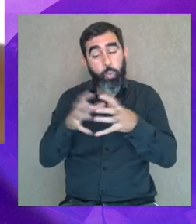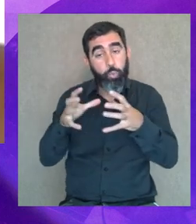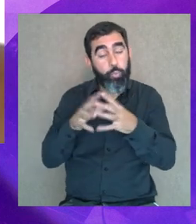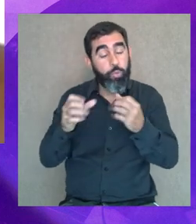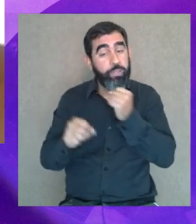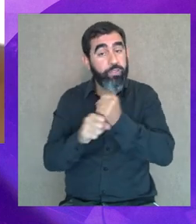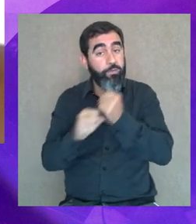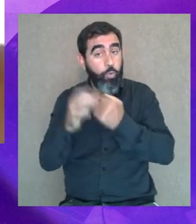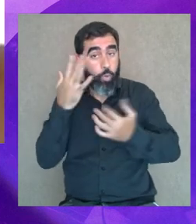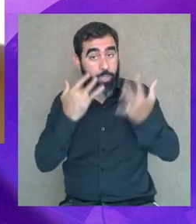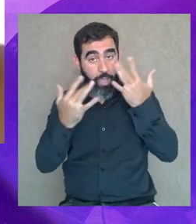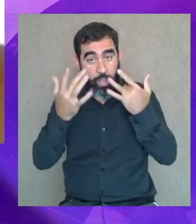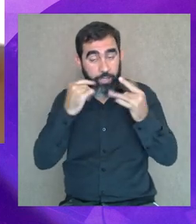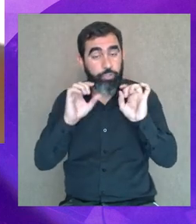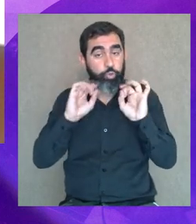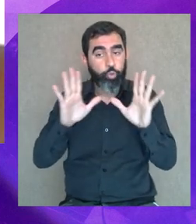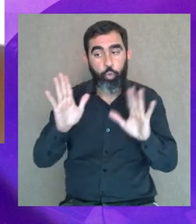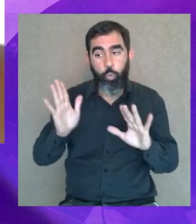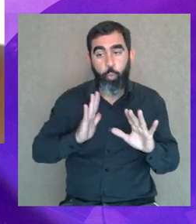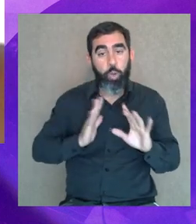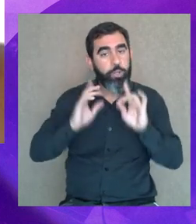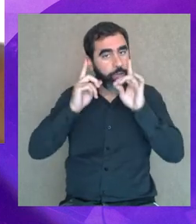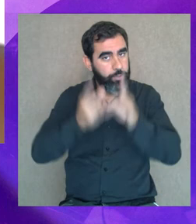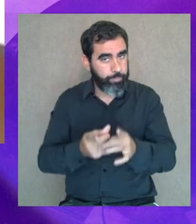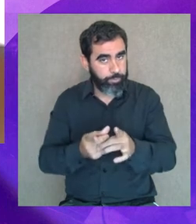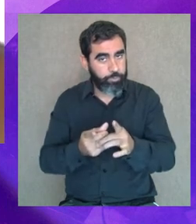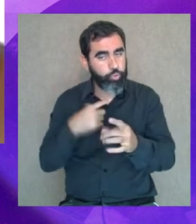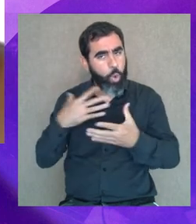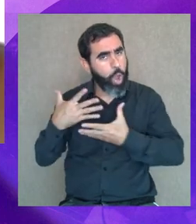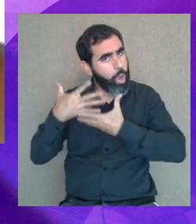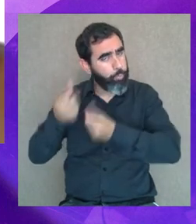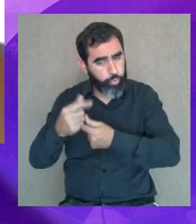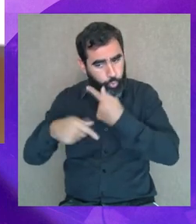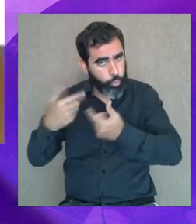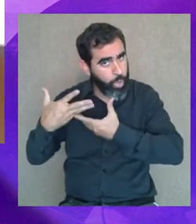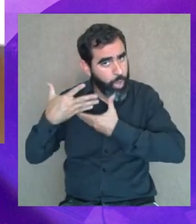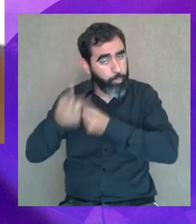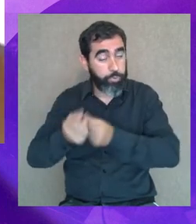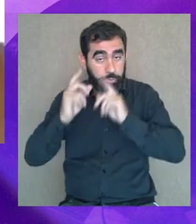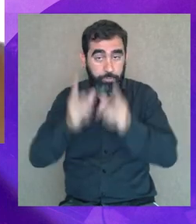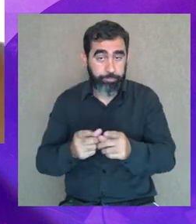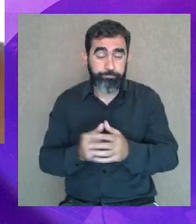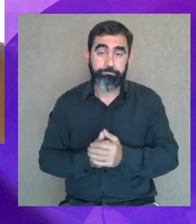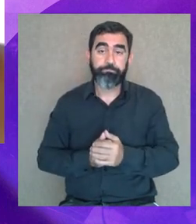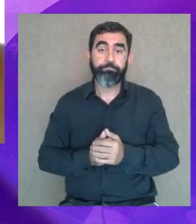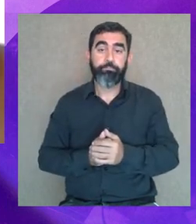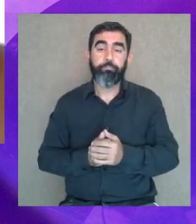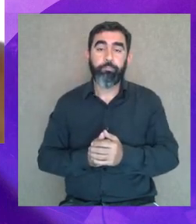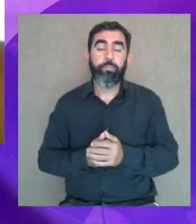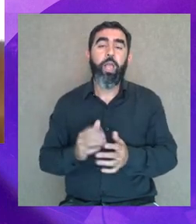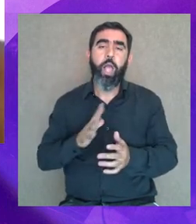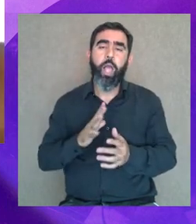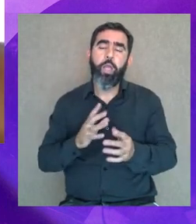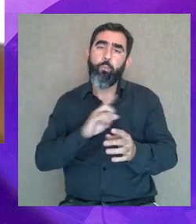de trabajo artístico dentro de las escuelas son sólo mujeres que también he apoyado y voy a seguir apoyando así que te digo